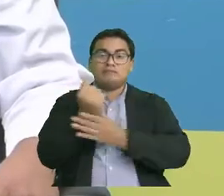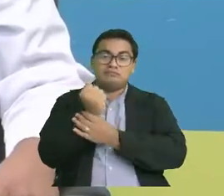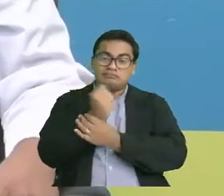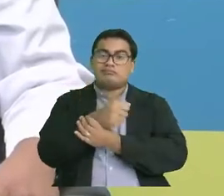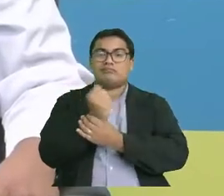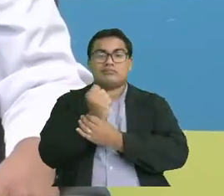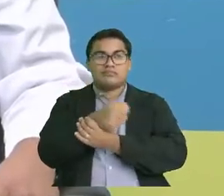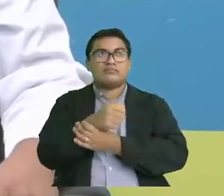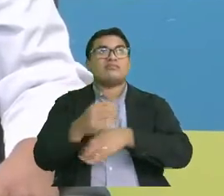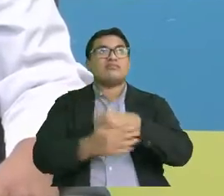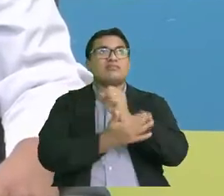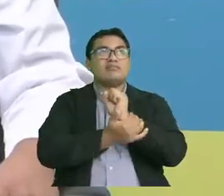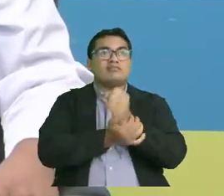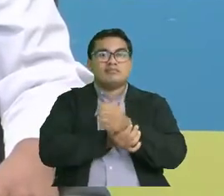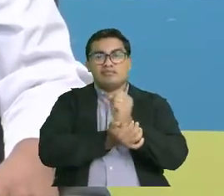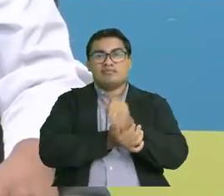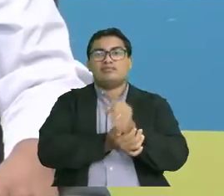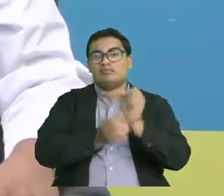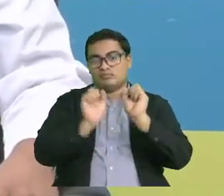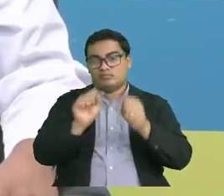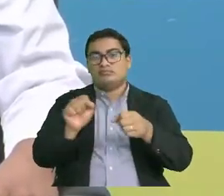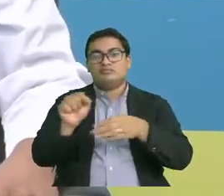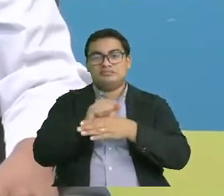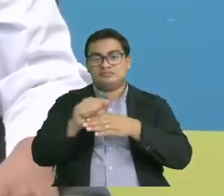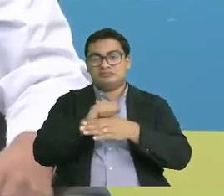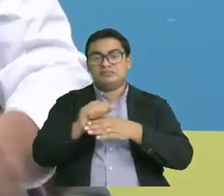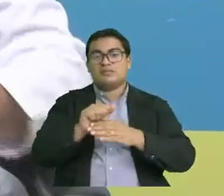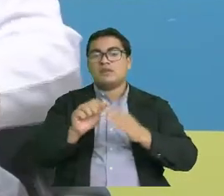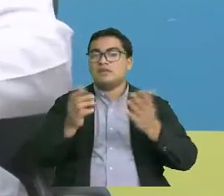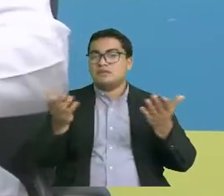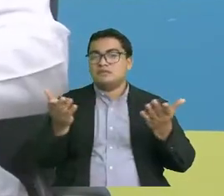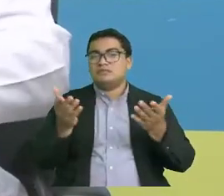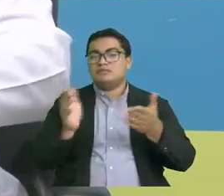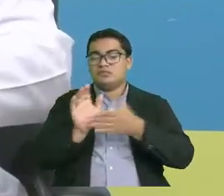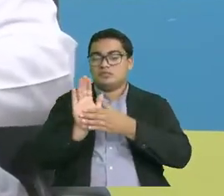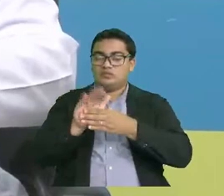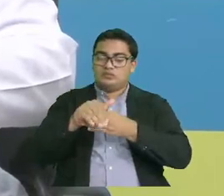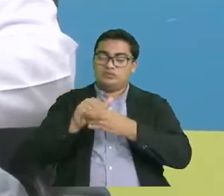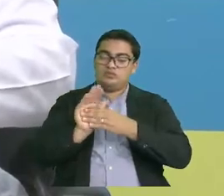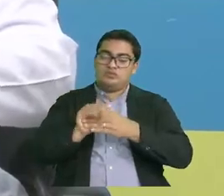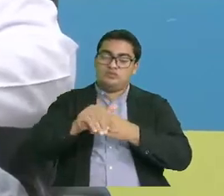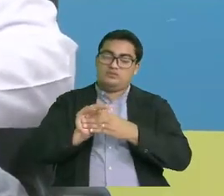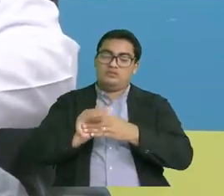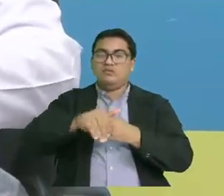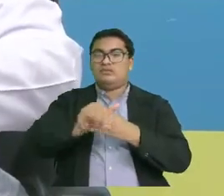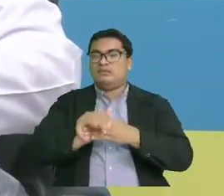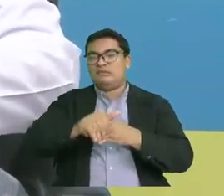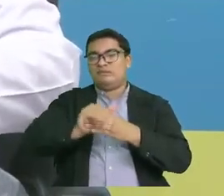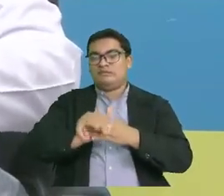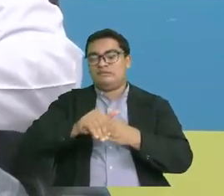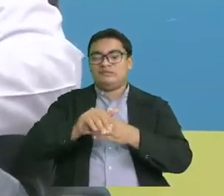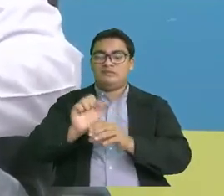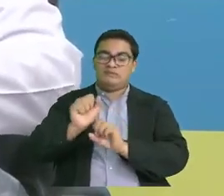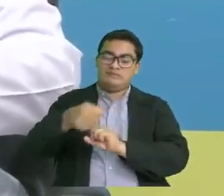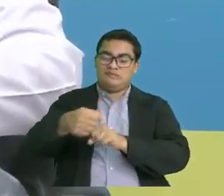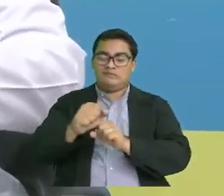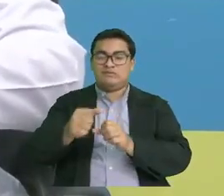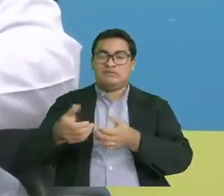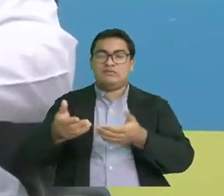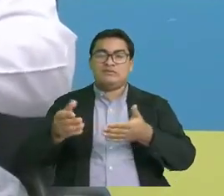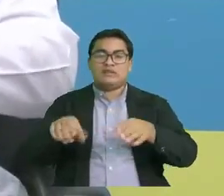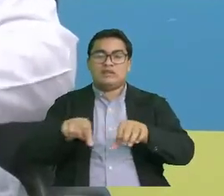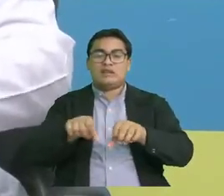el fisioterapeuta a veces te hace ejercicios de relajación, ejercicios pasivos, en los que él mueve la